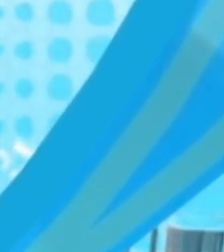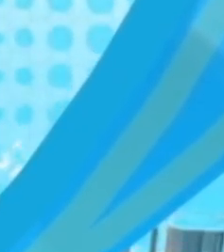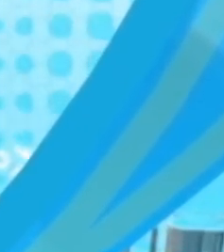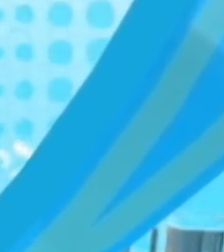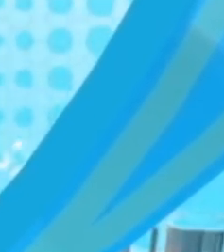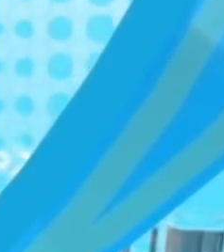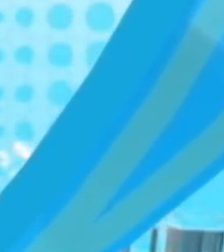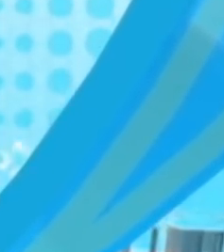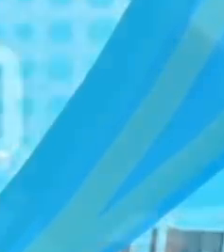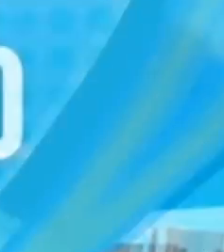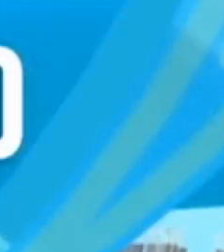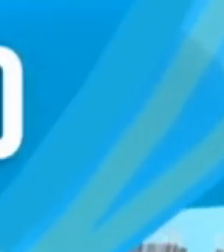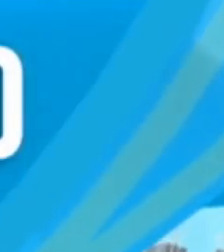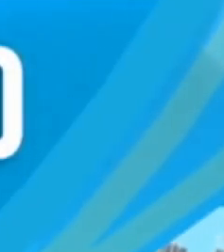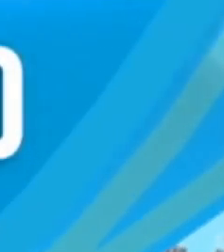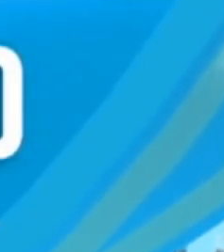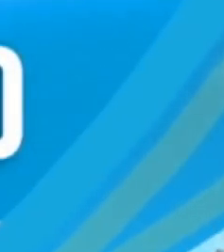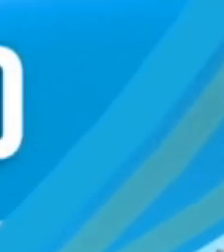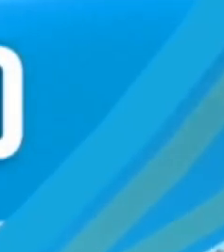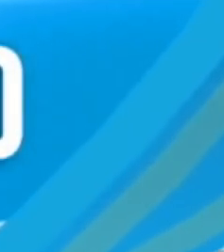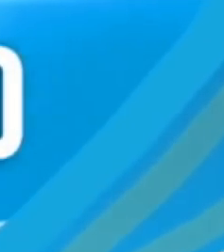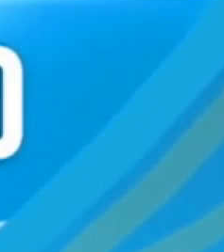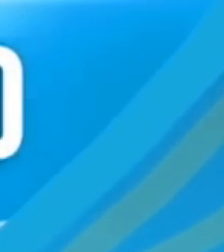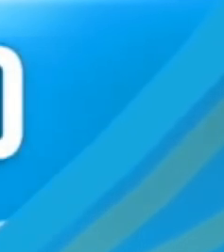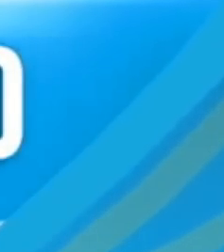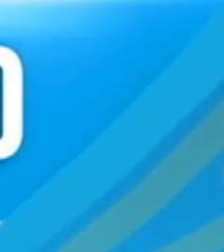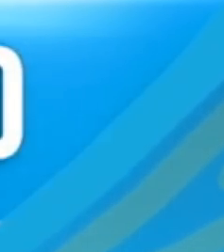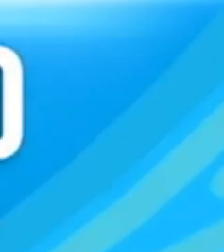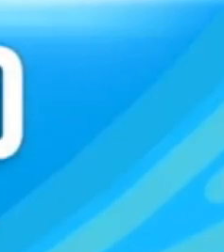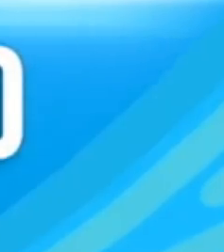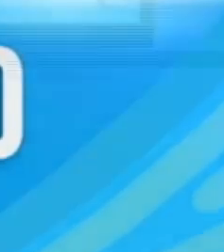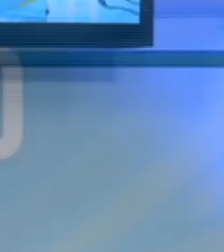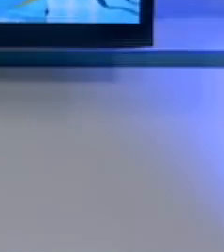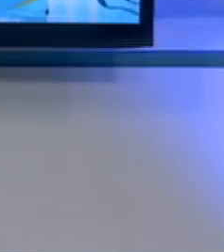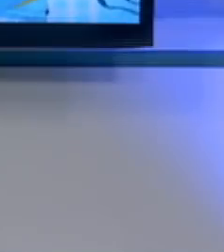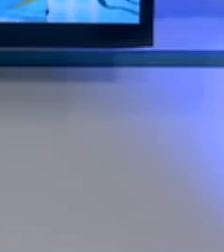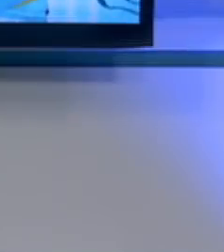Banco Popular presenta El Tipo de Cambio.